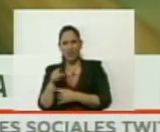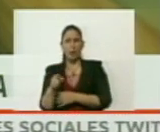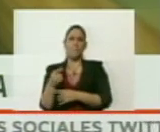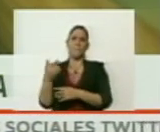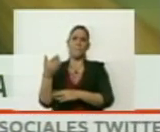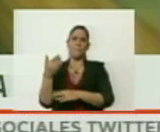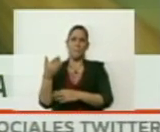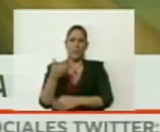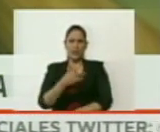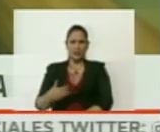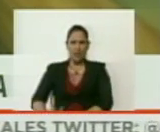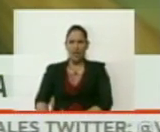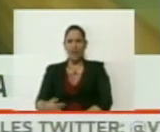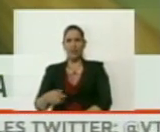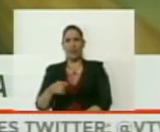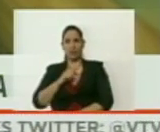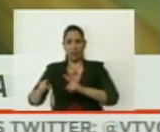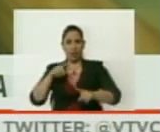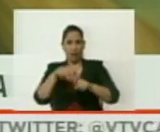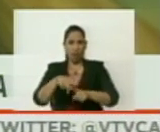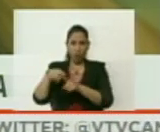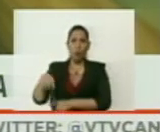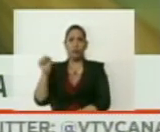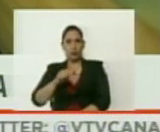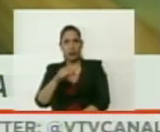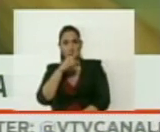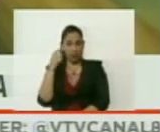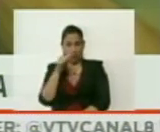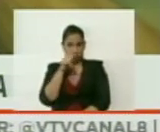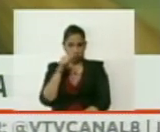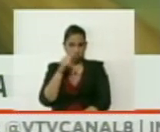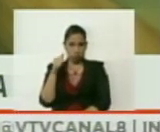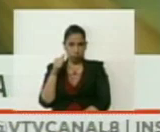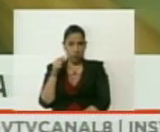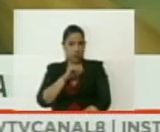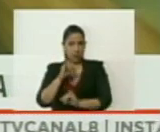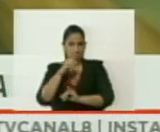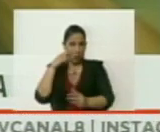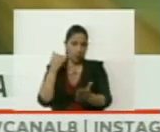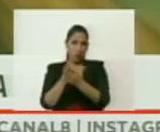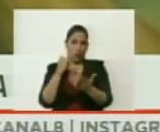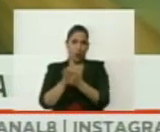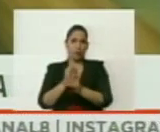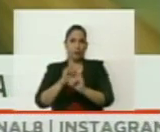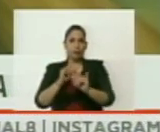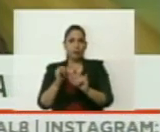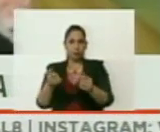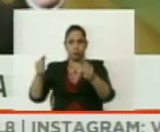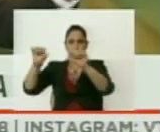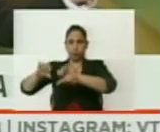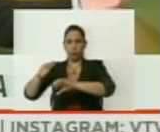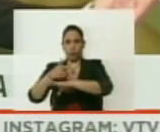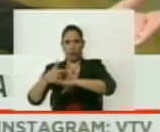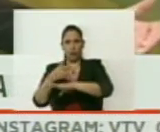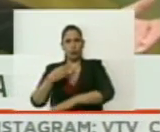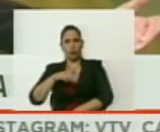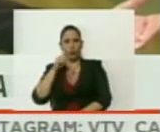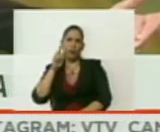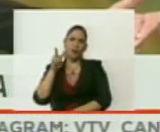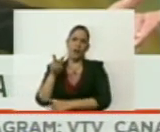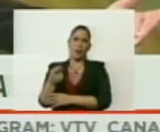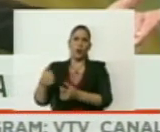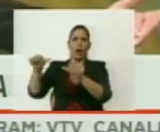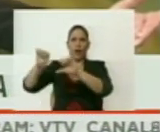las elecciones, pero que es un narcotraficante, sí, comprobado. Y por allí van a ir cayendo esos gobiernos y nosotros los veremos